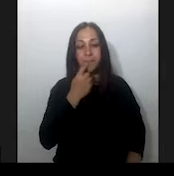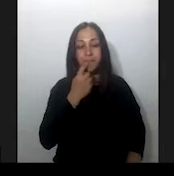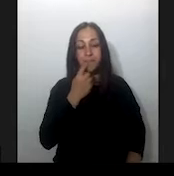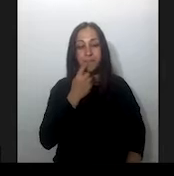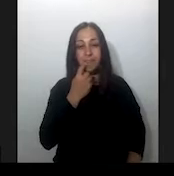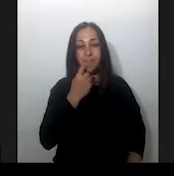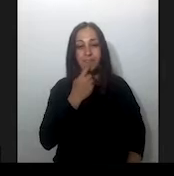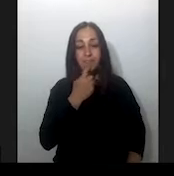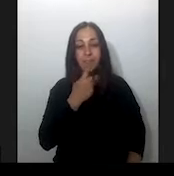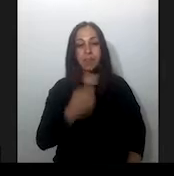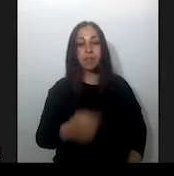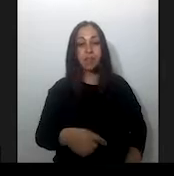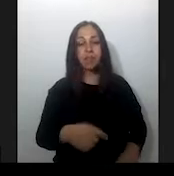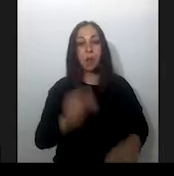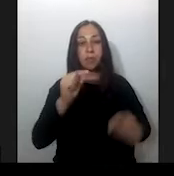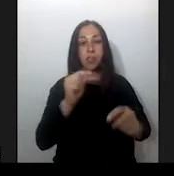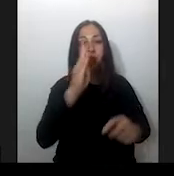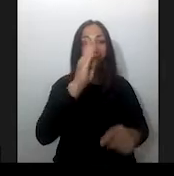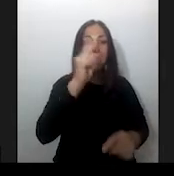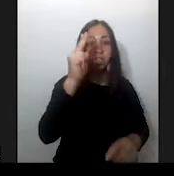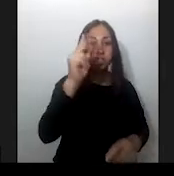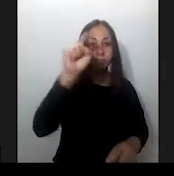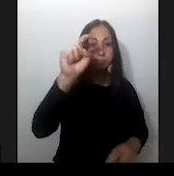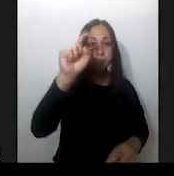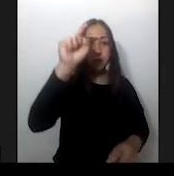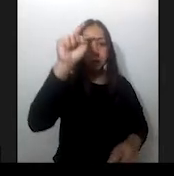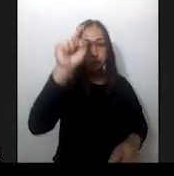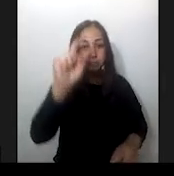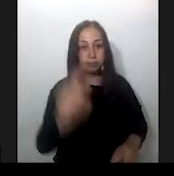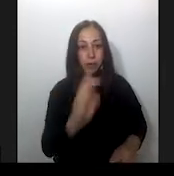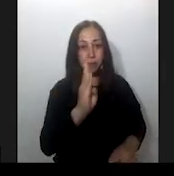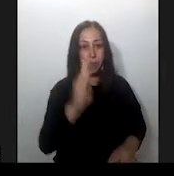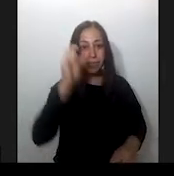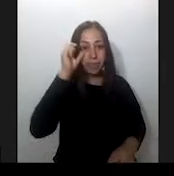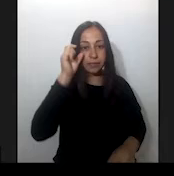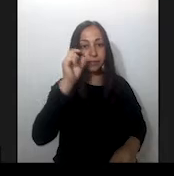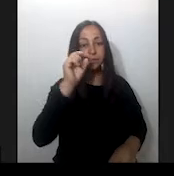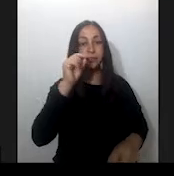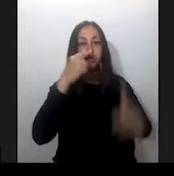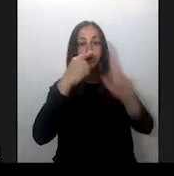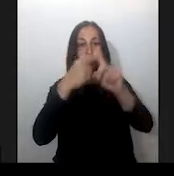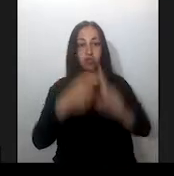Me posiciono de B2 a B10, le digo que sume,